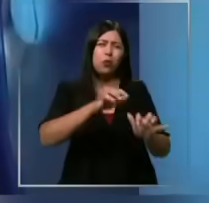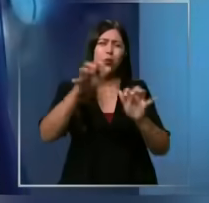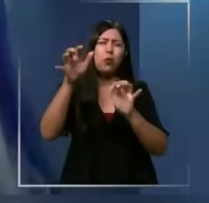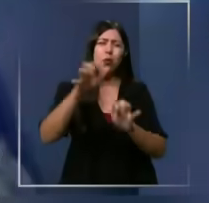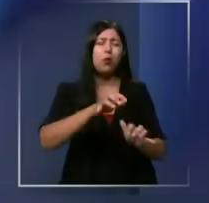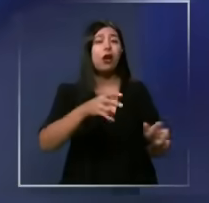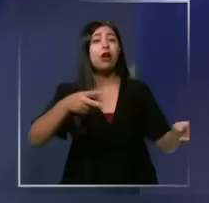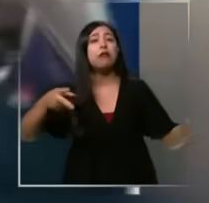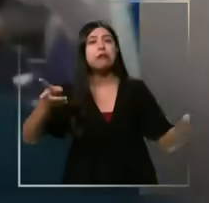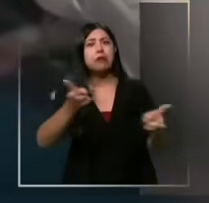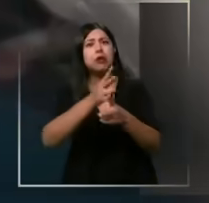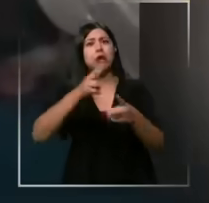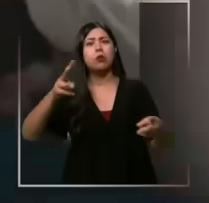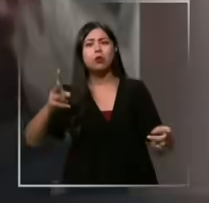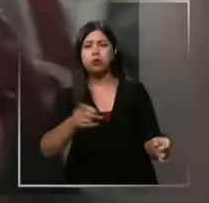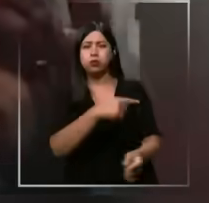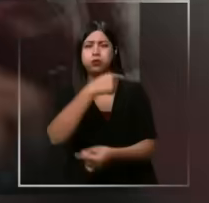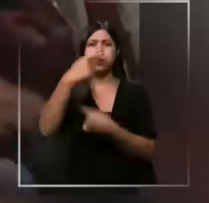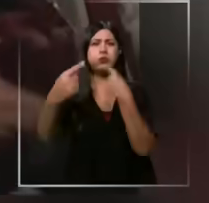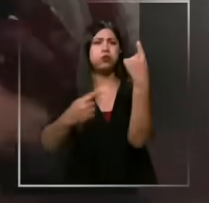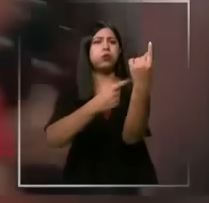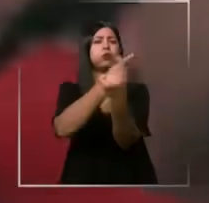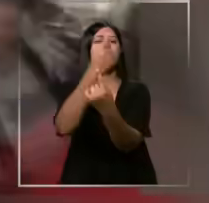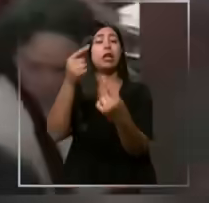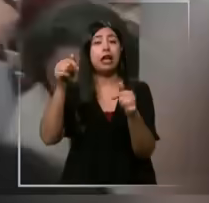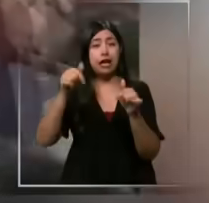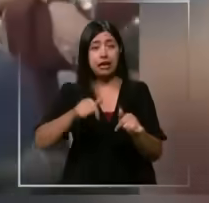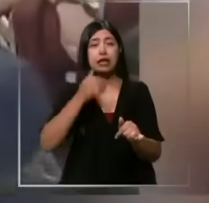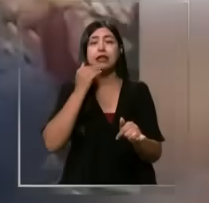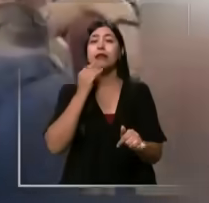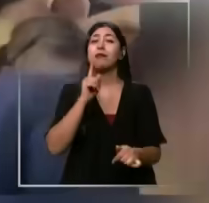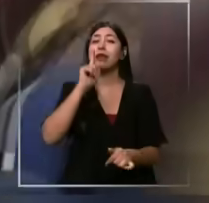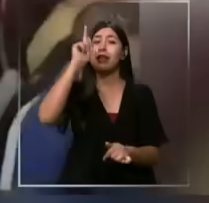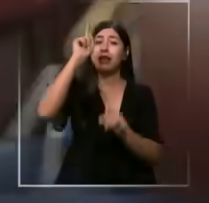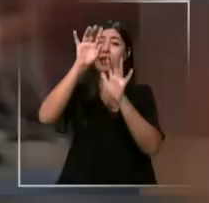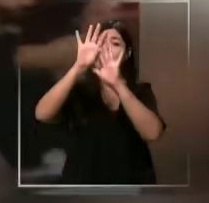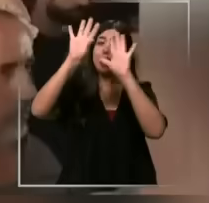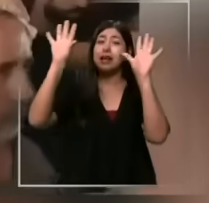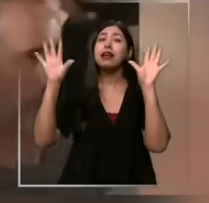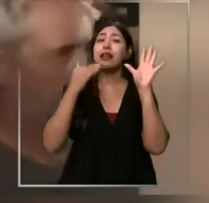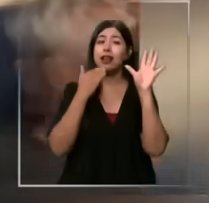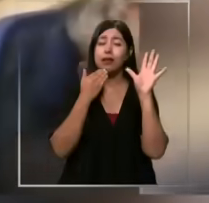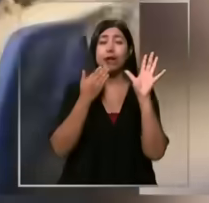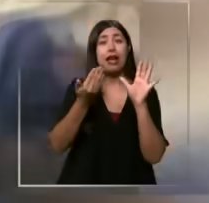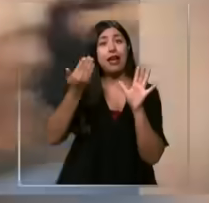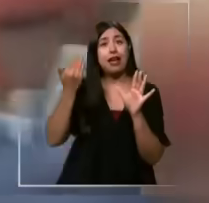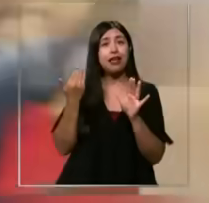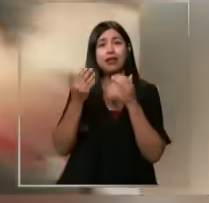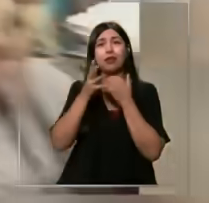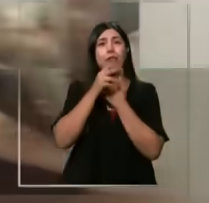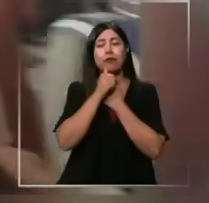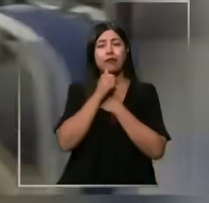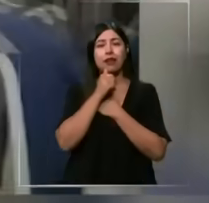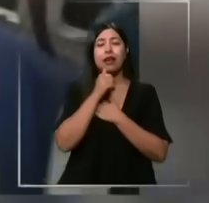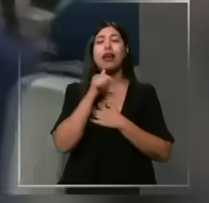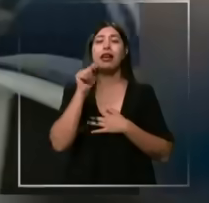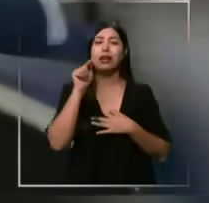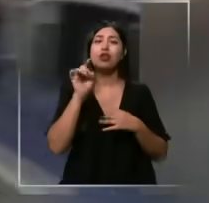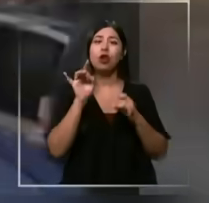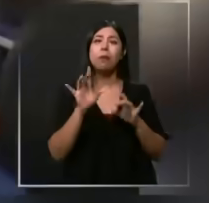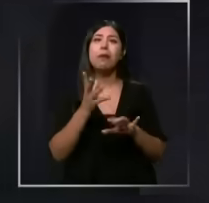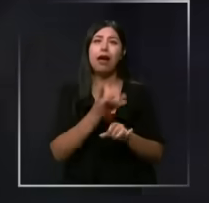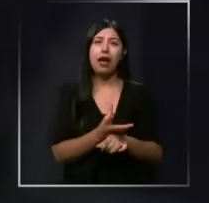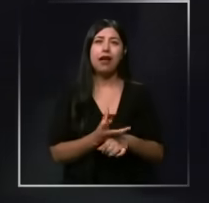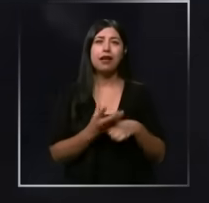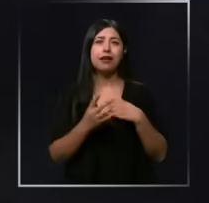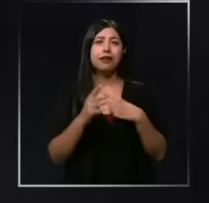vientos huracanados, y eso es aquí en la superficie, pero también es allá arriba. Y eso antes no ocurría, ¿ya? Entonces, eso está pasando. Ahora,